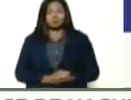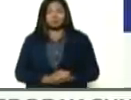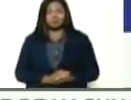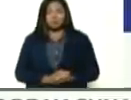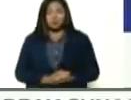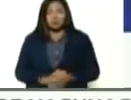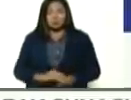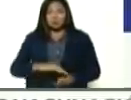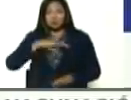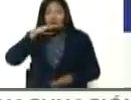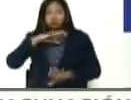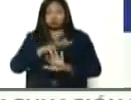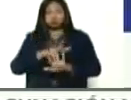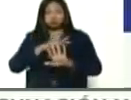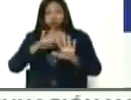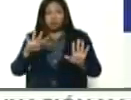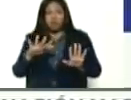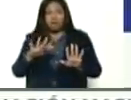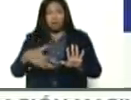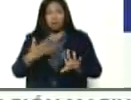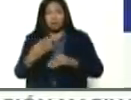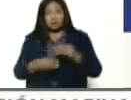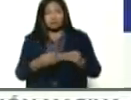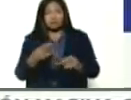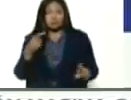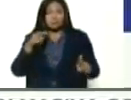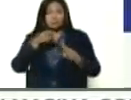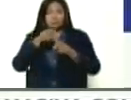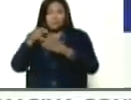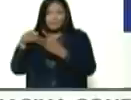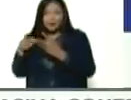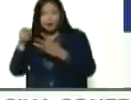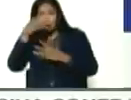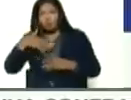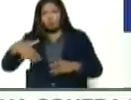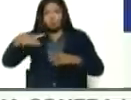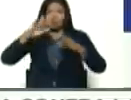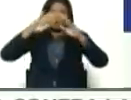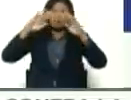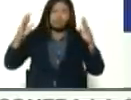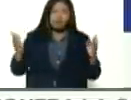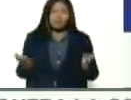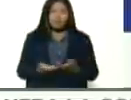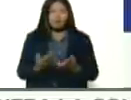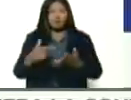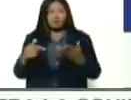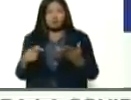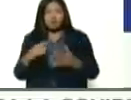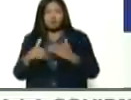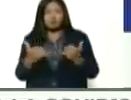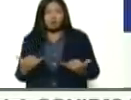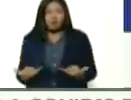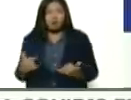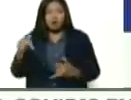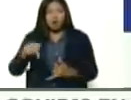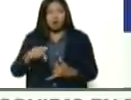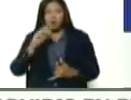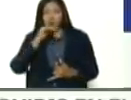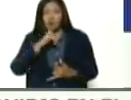suficientes y que lleguen a todos los pueblos del mundo cosa que no sucede hoy